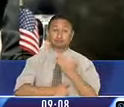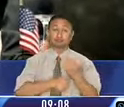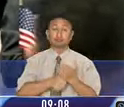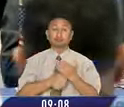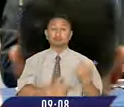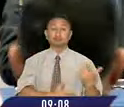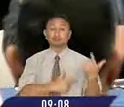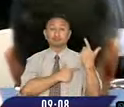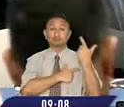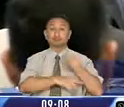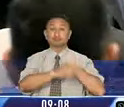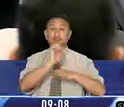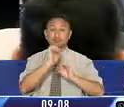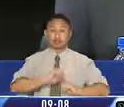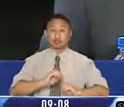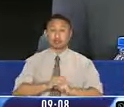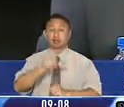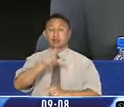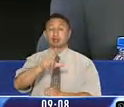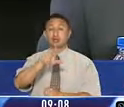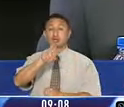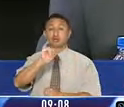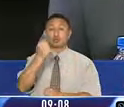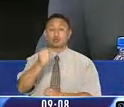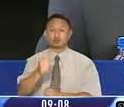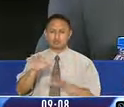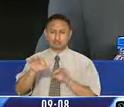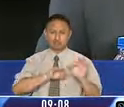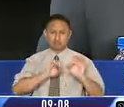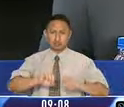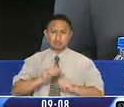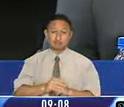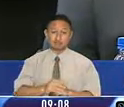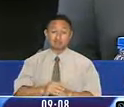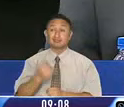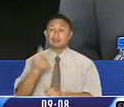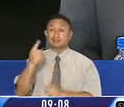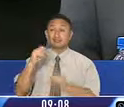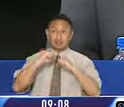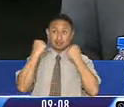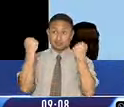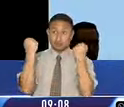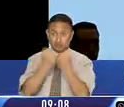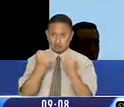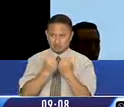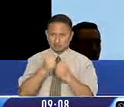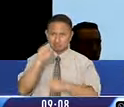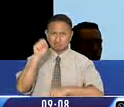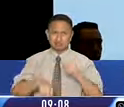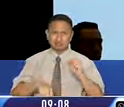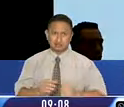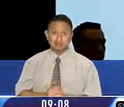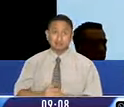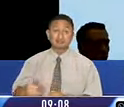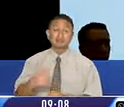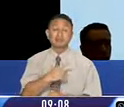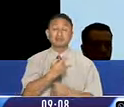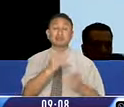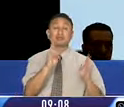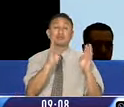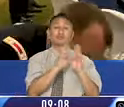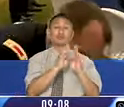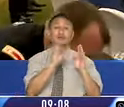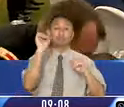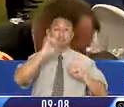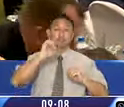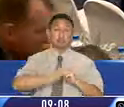de Ecuador, Luis Lara, también enfatizó en los daños sociales que provoca la violencia. La conferencia tiene el propósito de